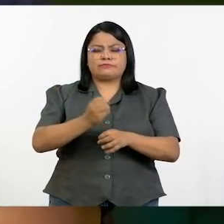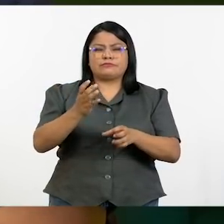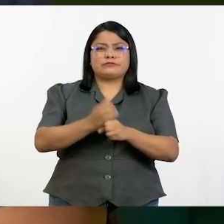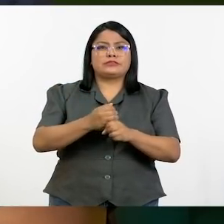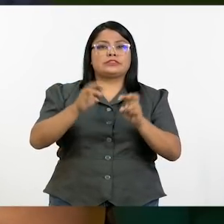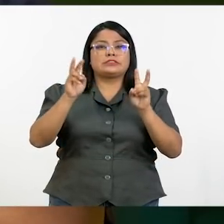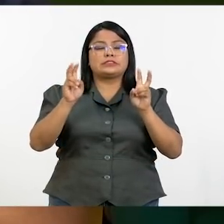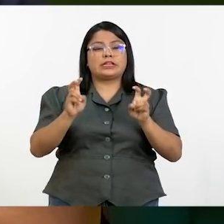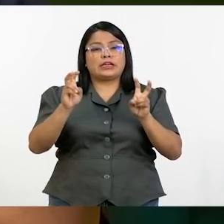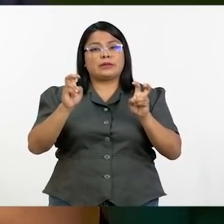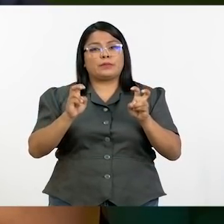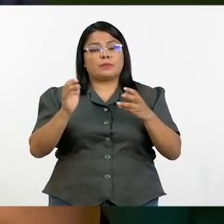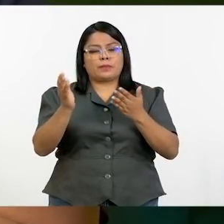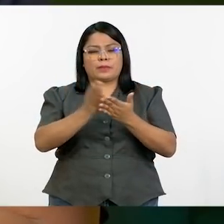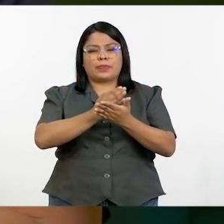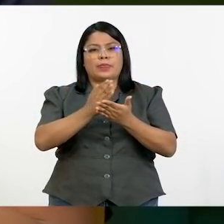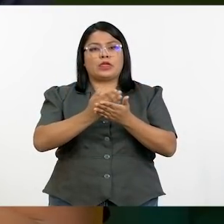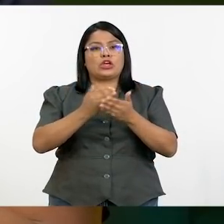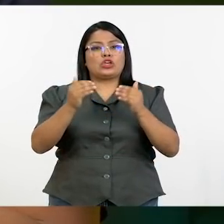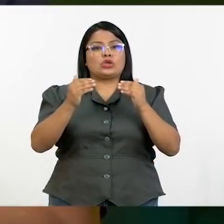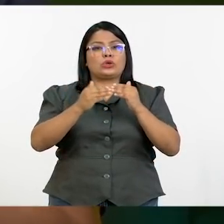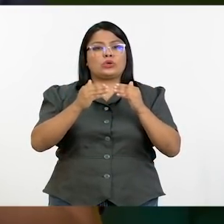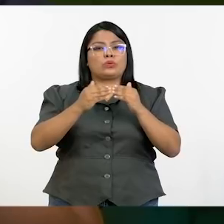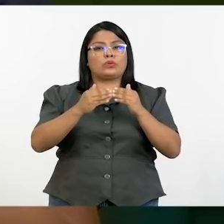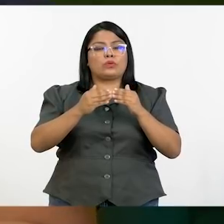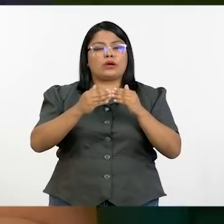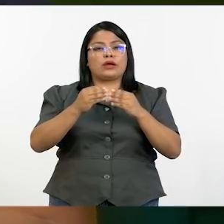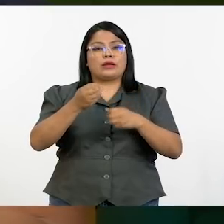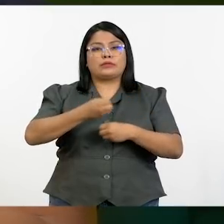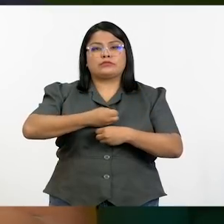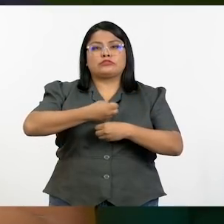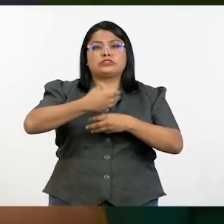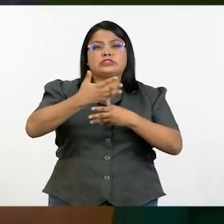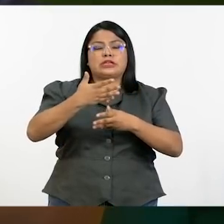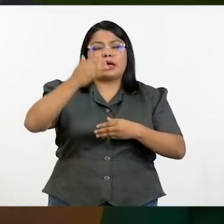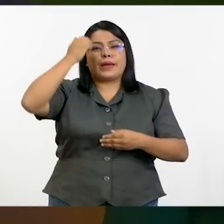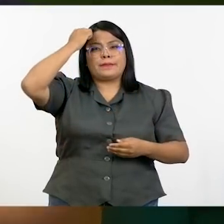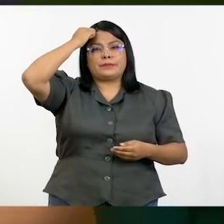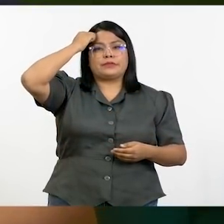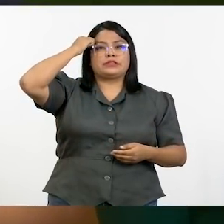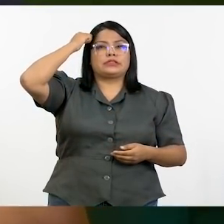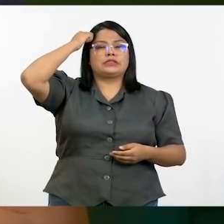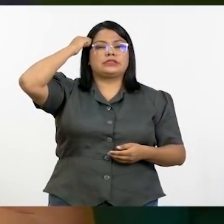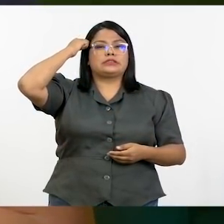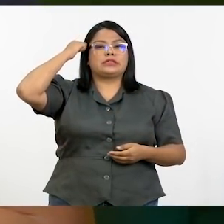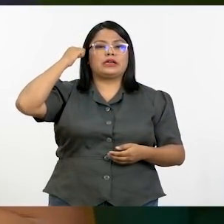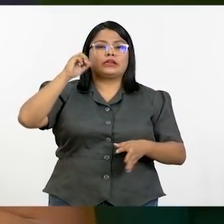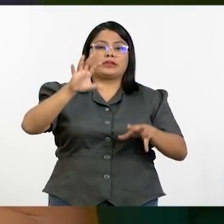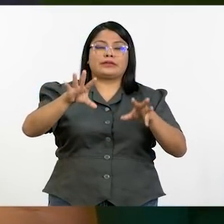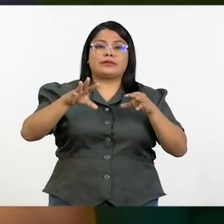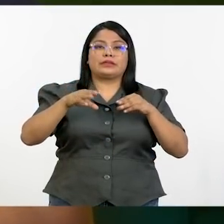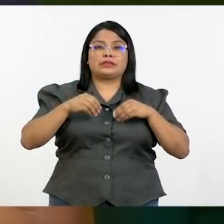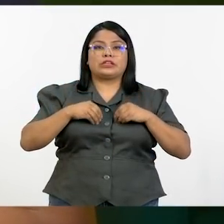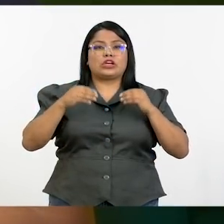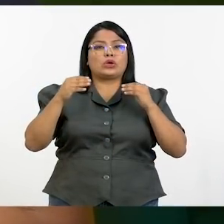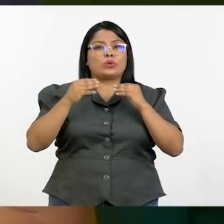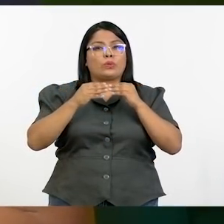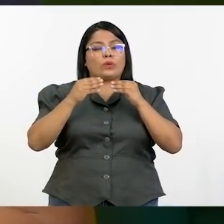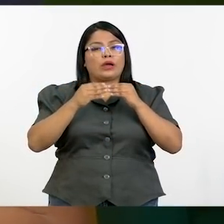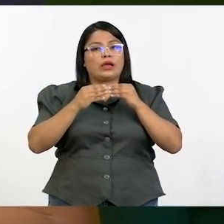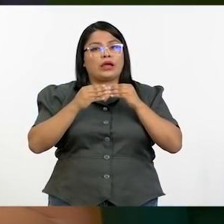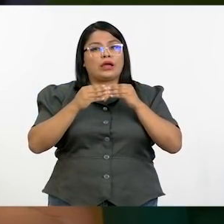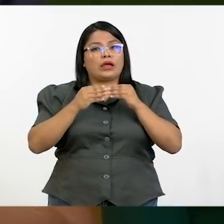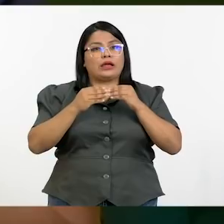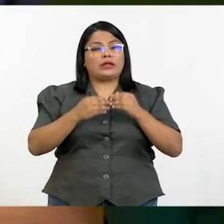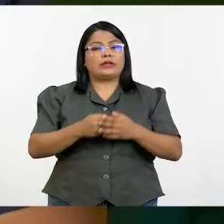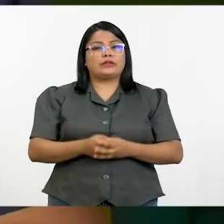resumen de los contenidos que va a estudiar, además de decirle cuáles son los aprendizajes que va a adquirir y